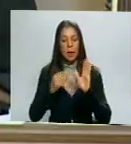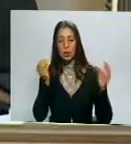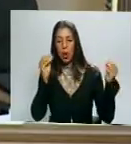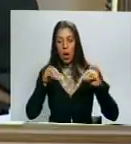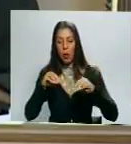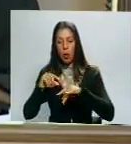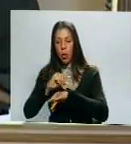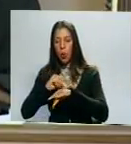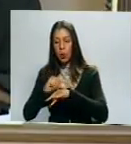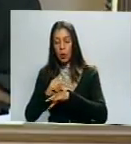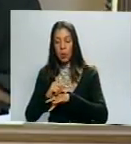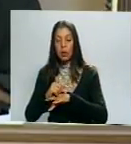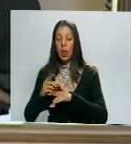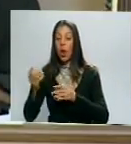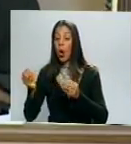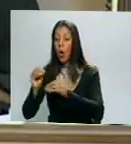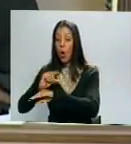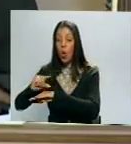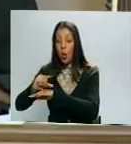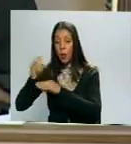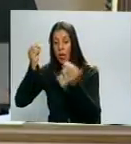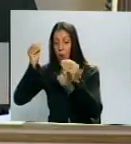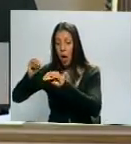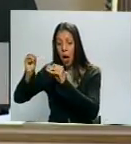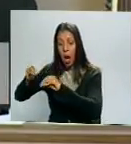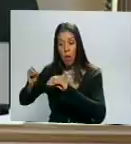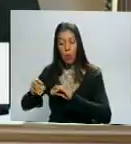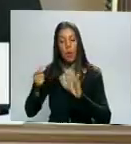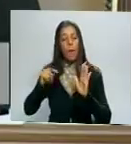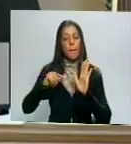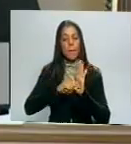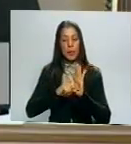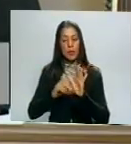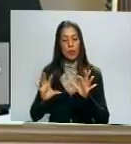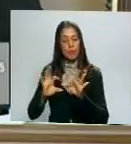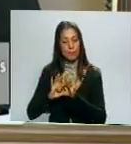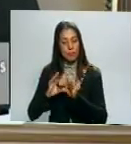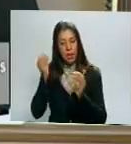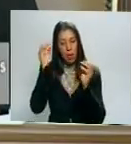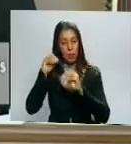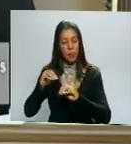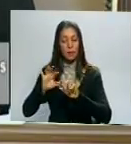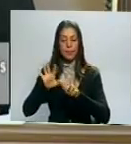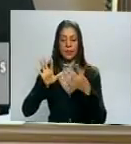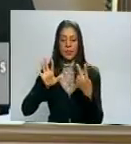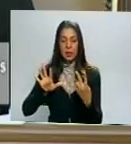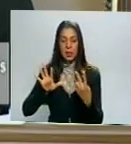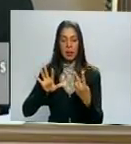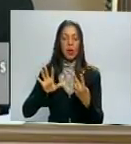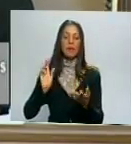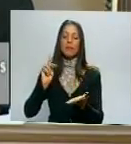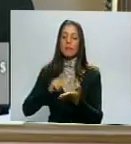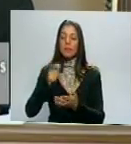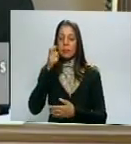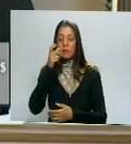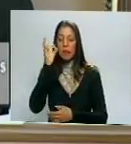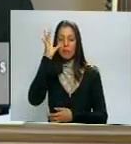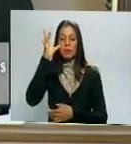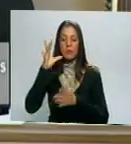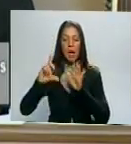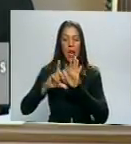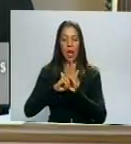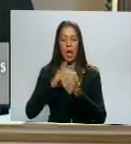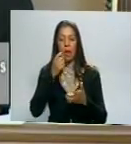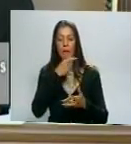en coordinación con las autoridades competentes en la materia. 7. Participar en el diseño de las políticas y